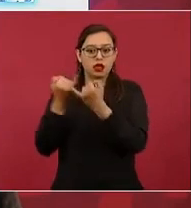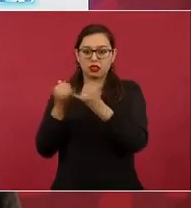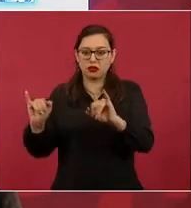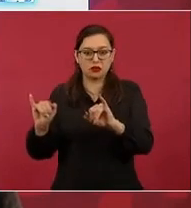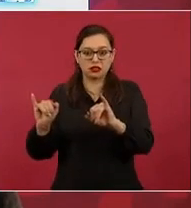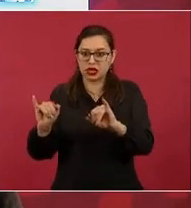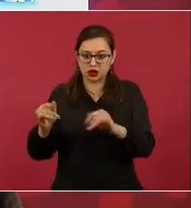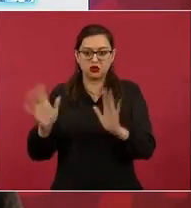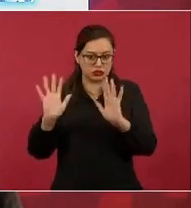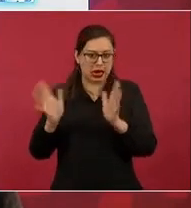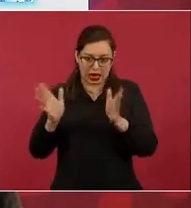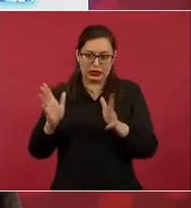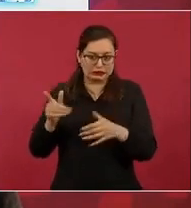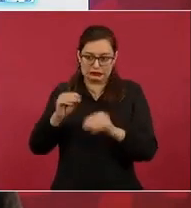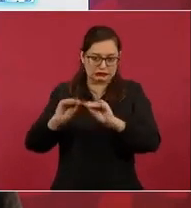No importa